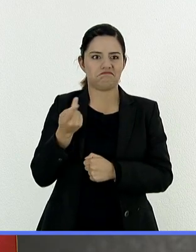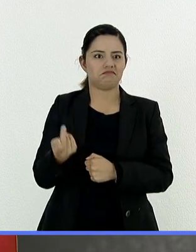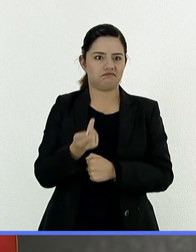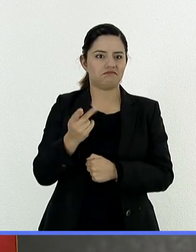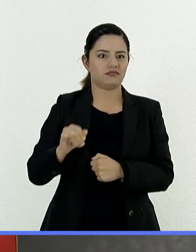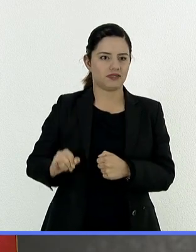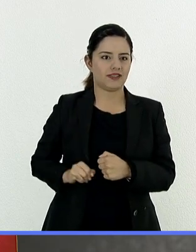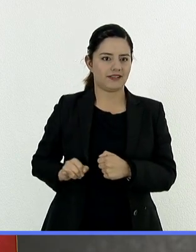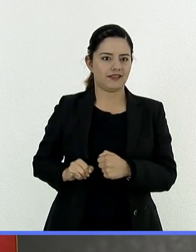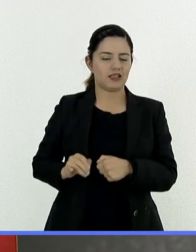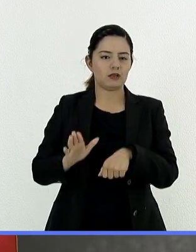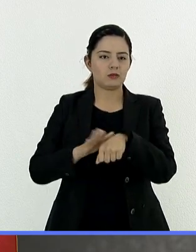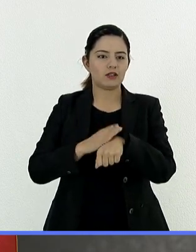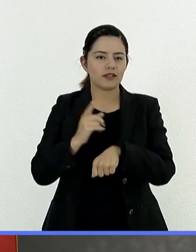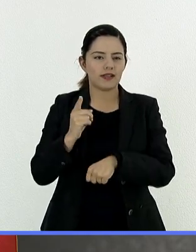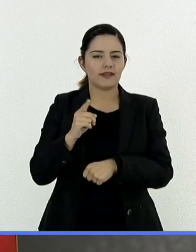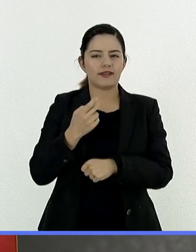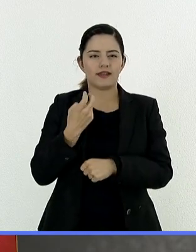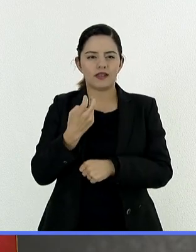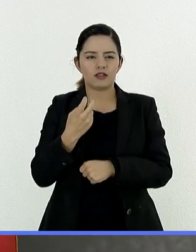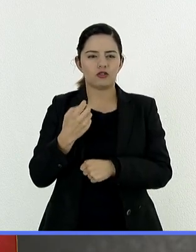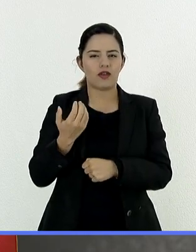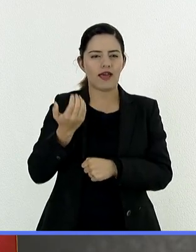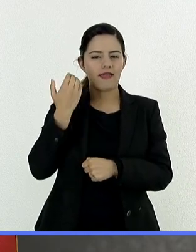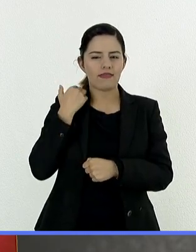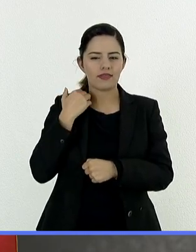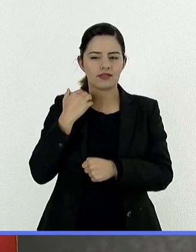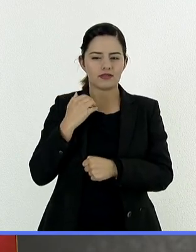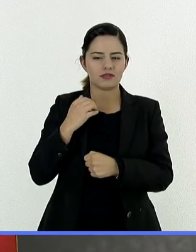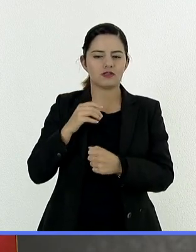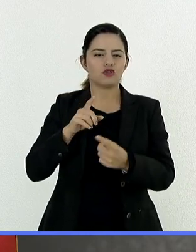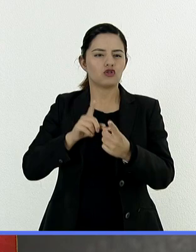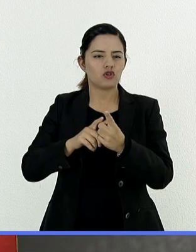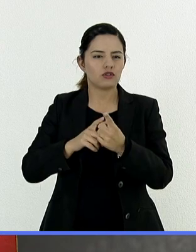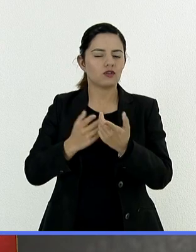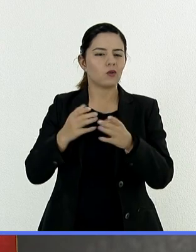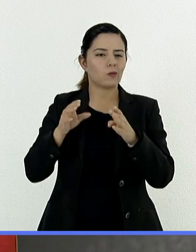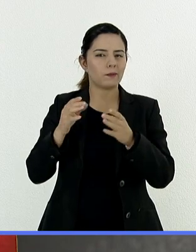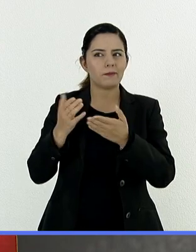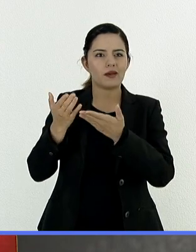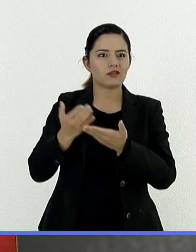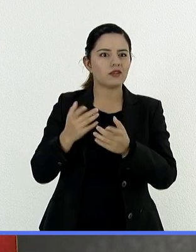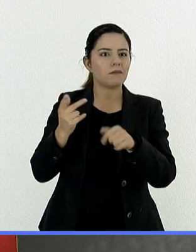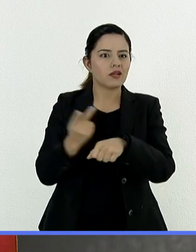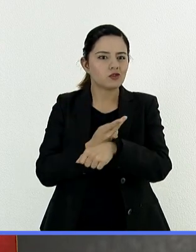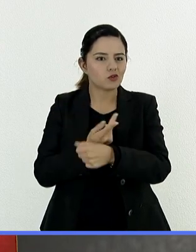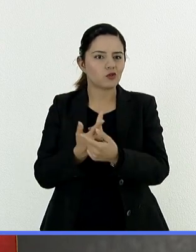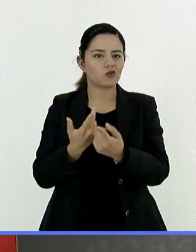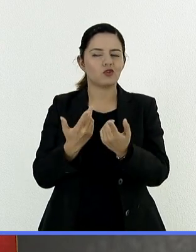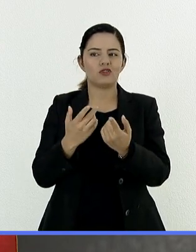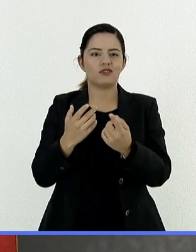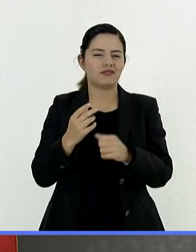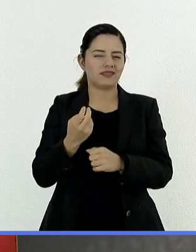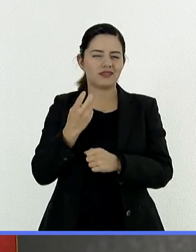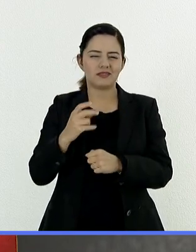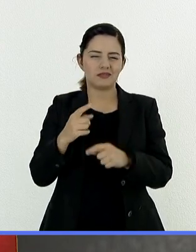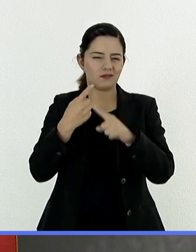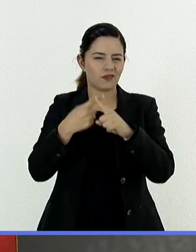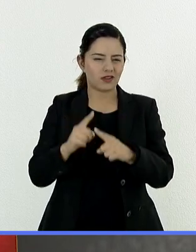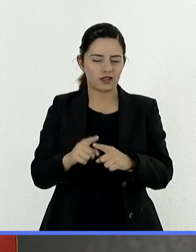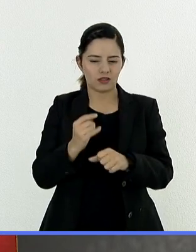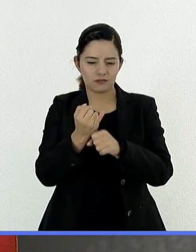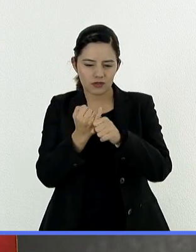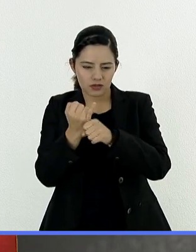nos da la arqueología es precisamente entender De dónde venimos Y dónde estamos y probablemente que puede suceder si si se siguen